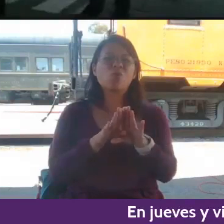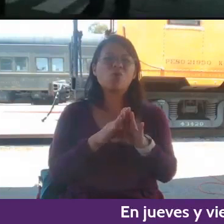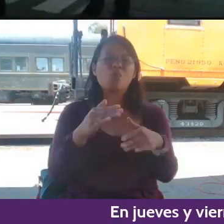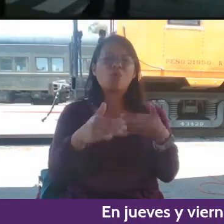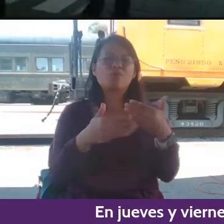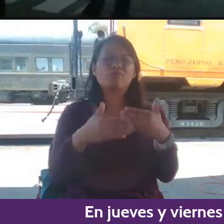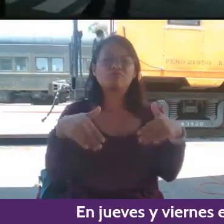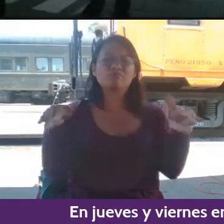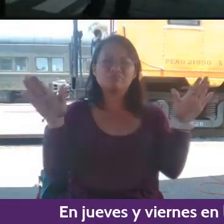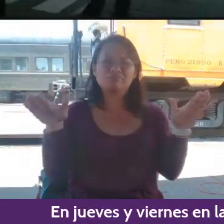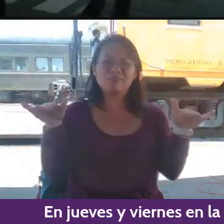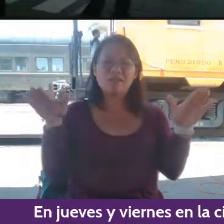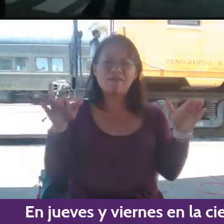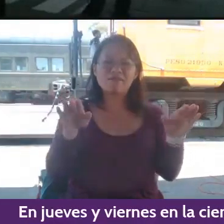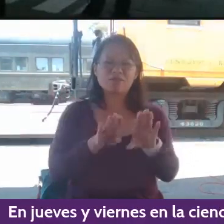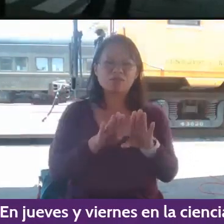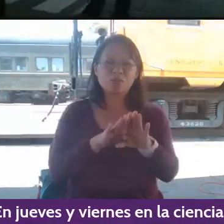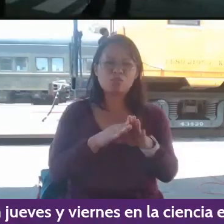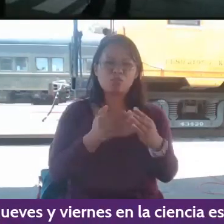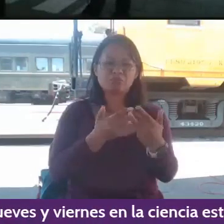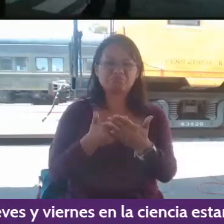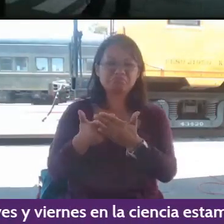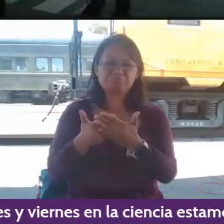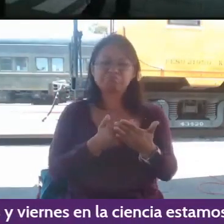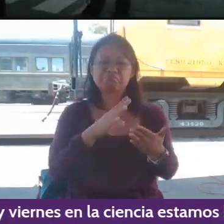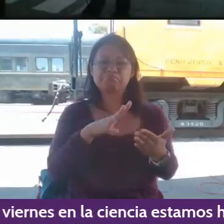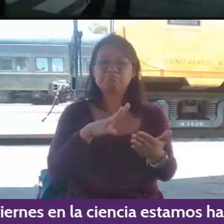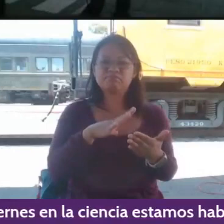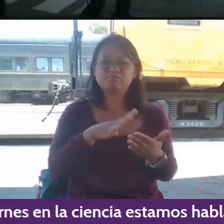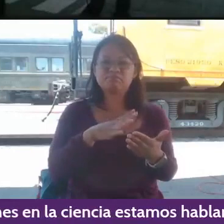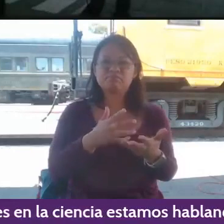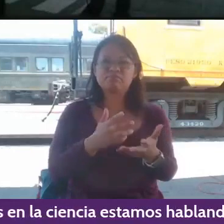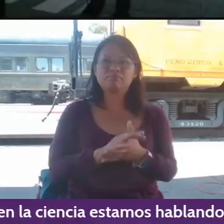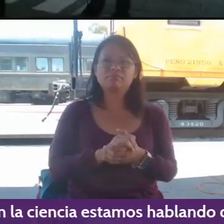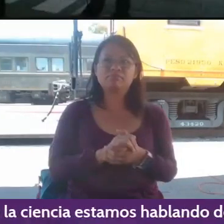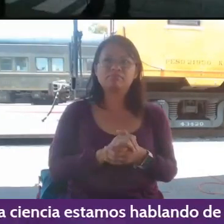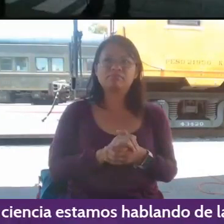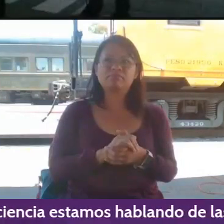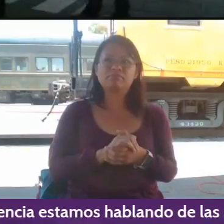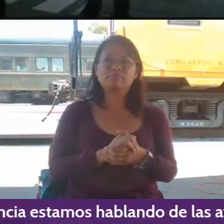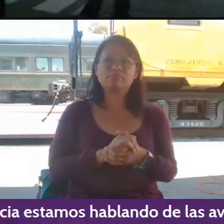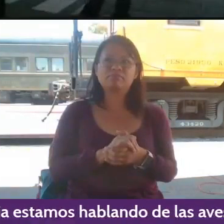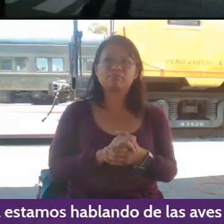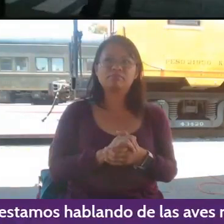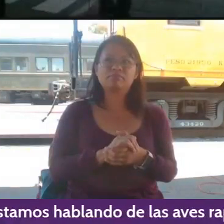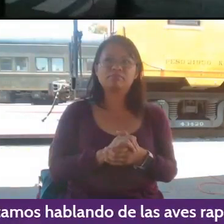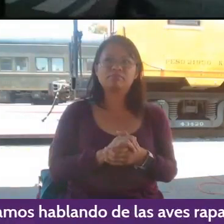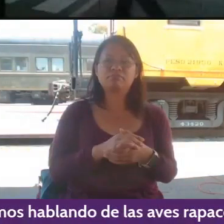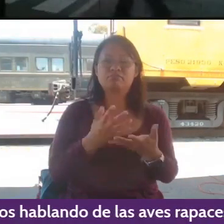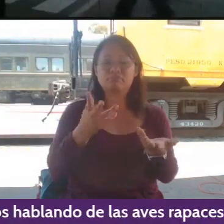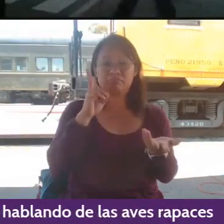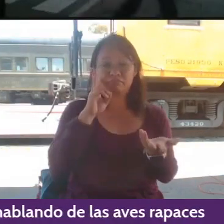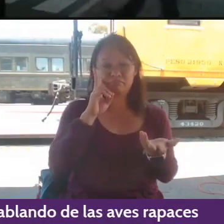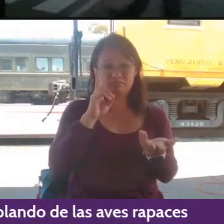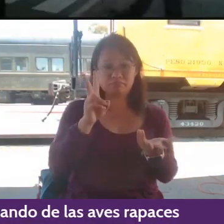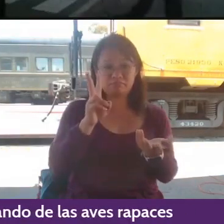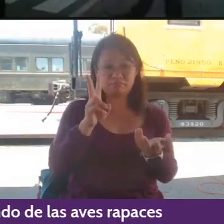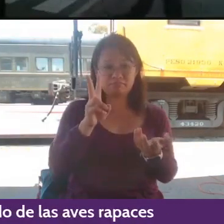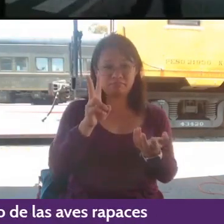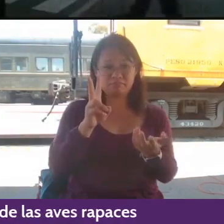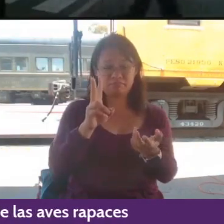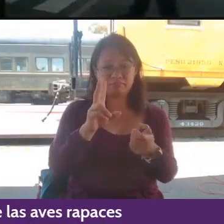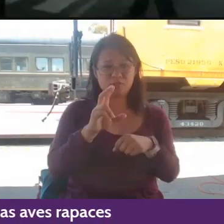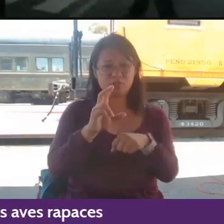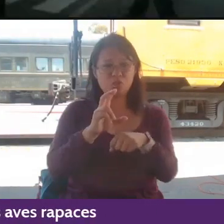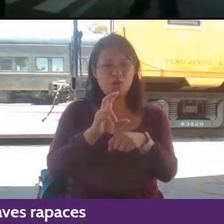¿Cómo se reproducen las aves? ¿Cómo se reproducen? Las aves rapaces se reproducen y en las gallinas, no sé si han visto, cuando el macho pisa a la hembra,